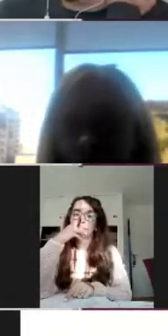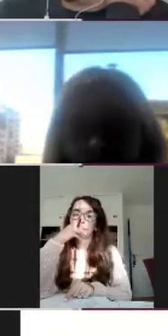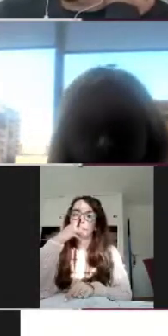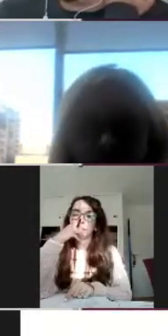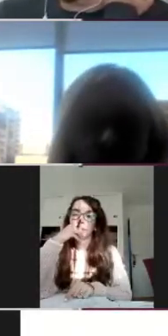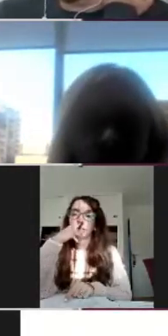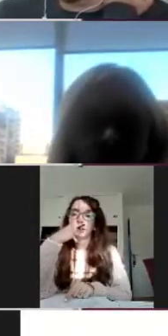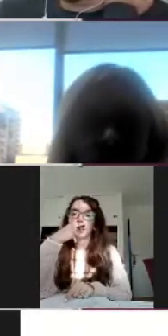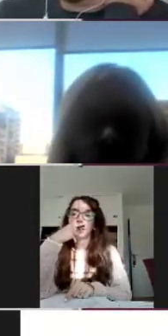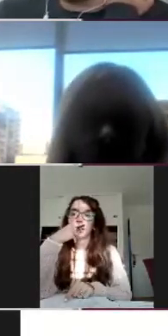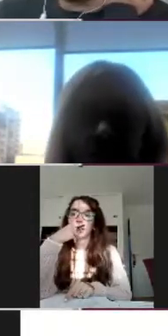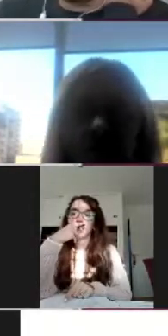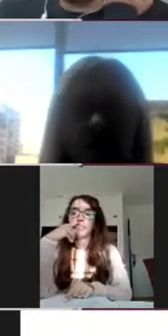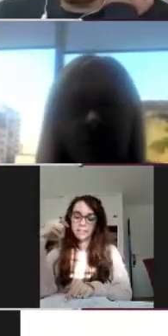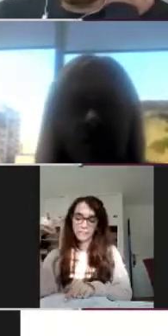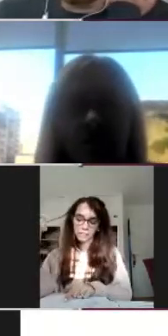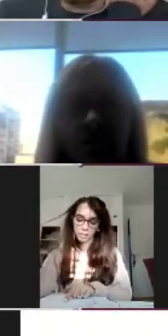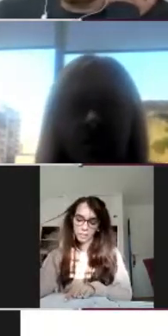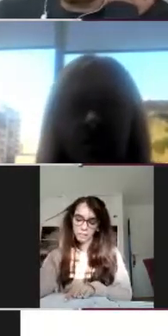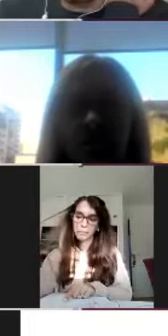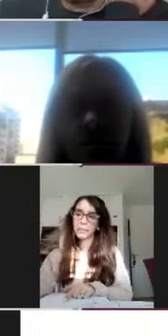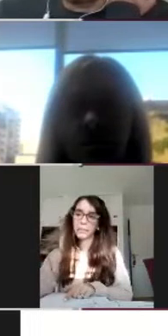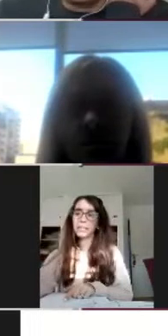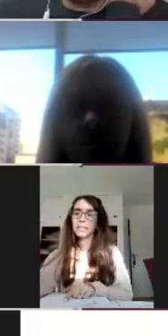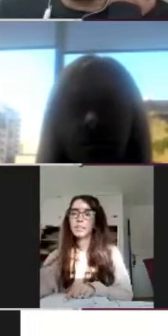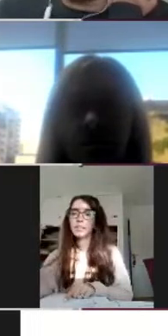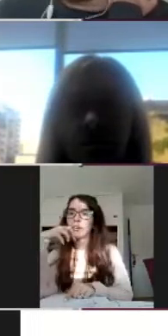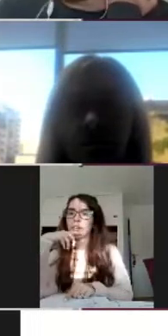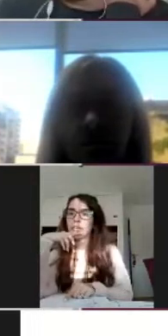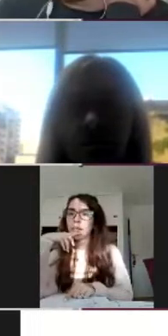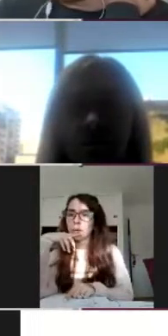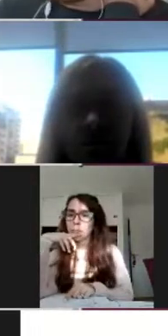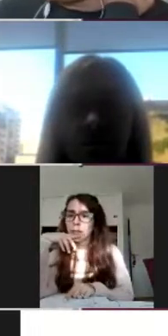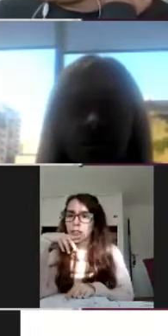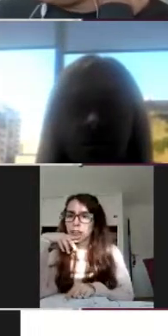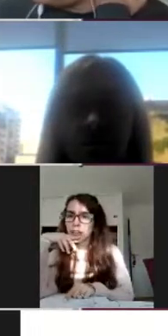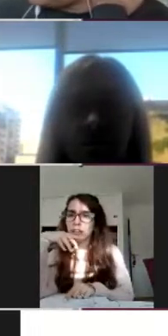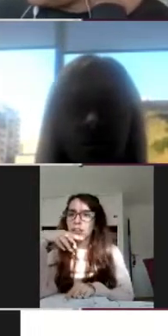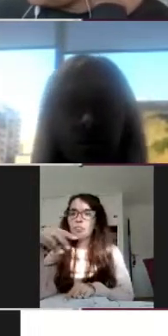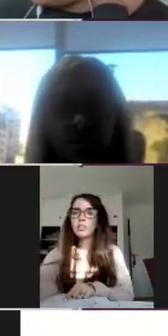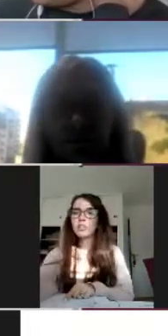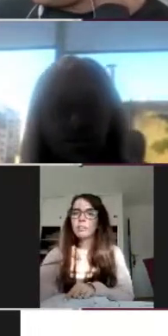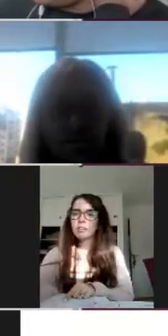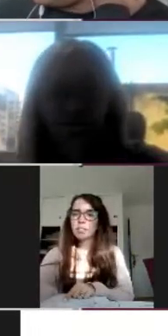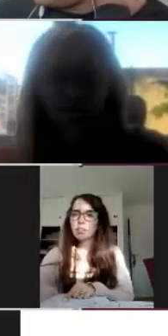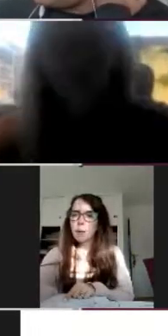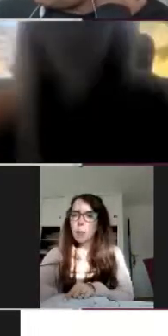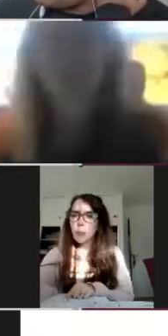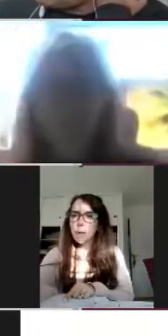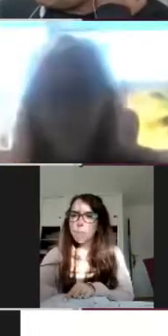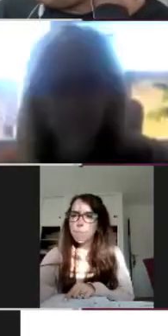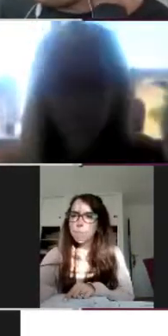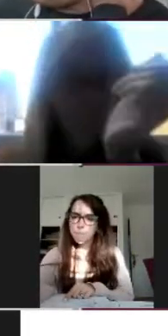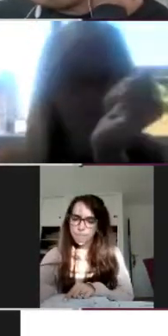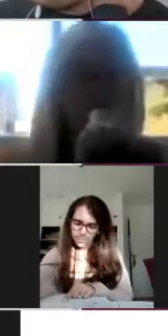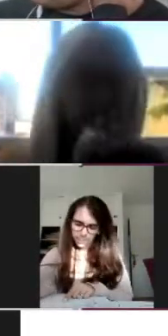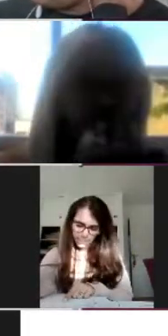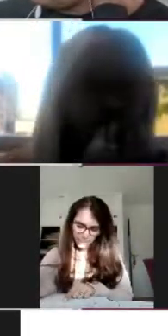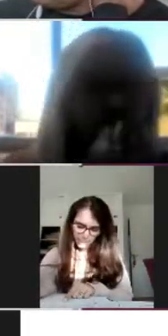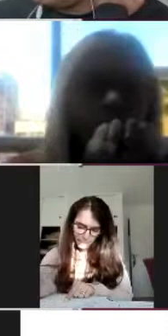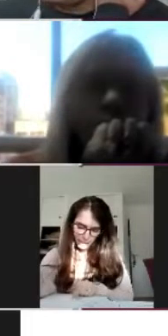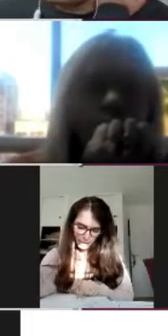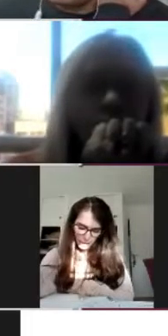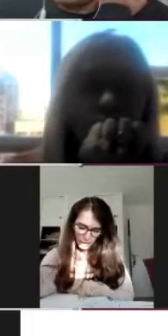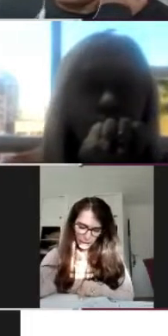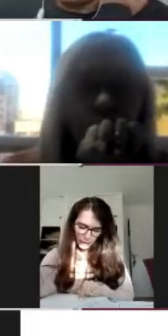¿Eh? Ok. Sí, ¿Cuánto? 115.791 ¿Dónde? Índice de me da. corrección, ¿qué índice de Bien. corrección dice?